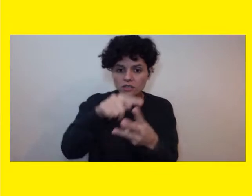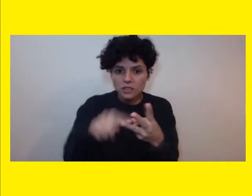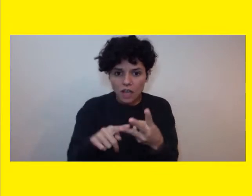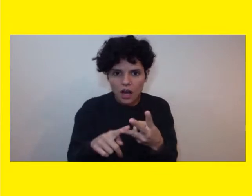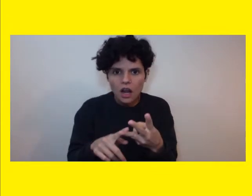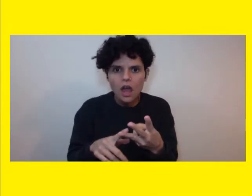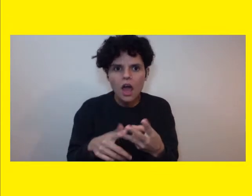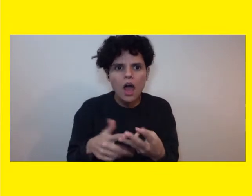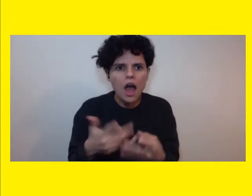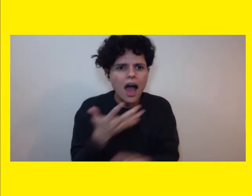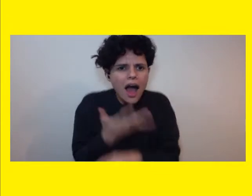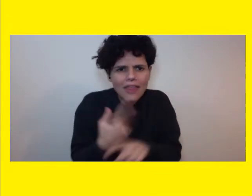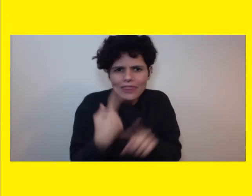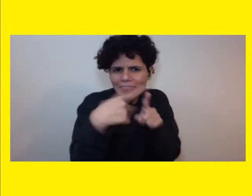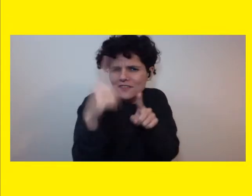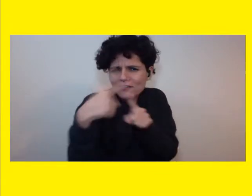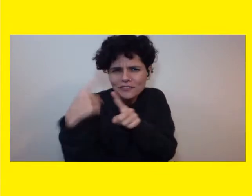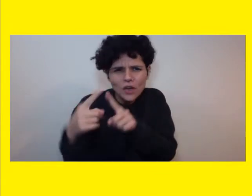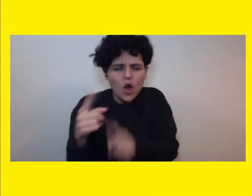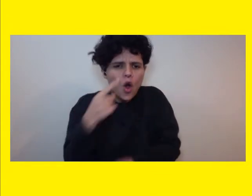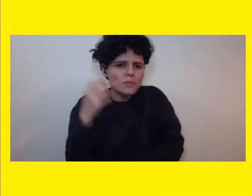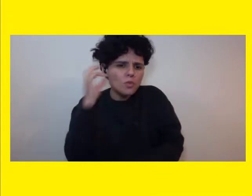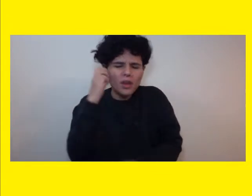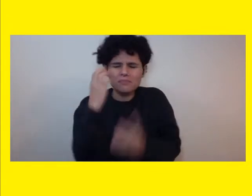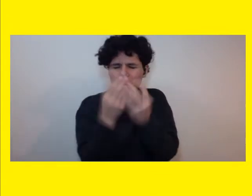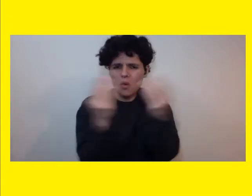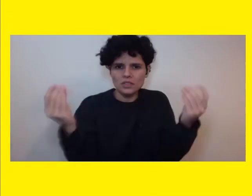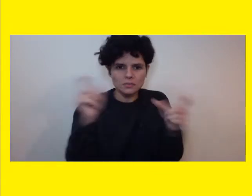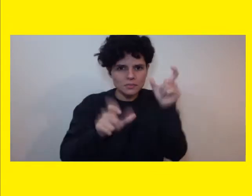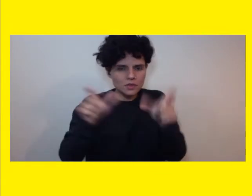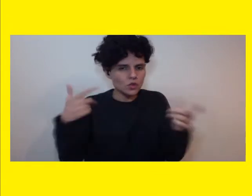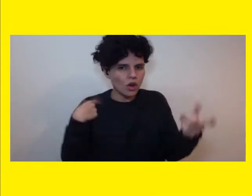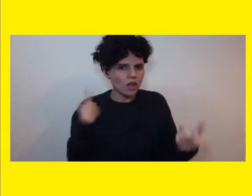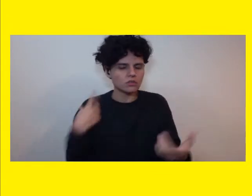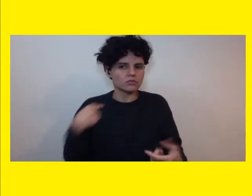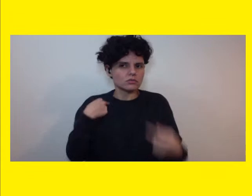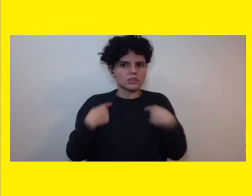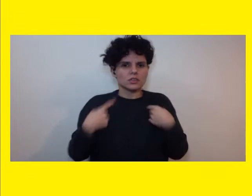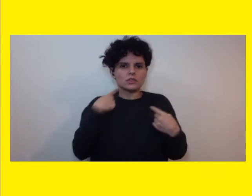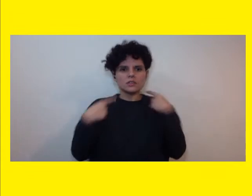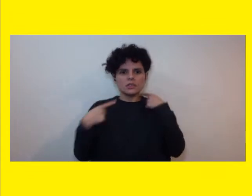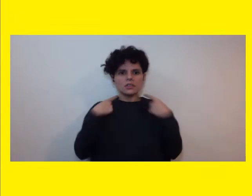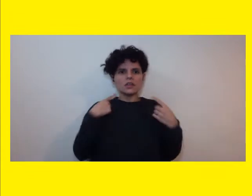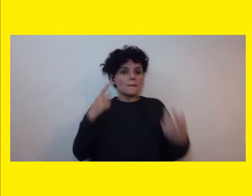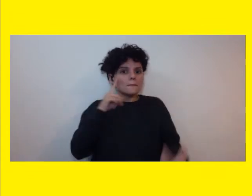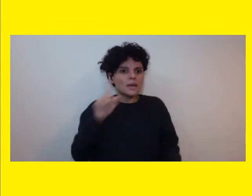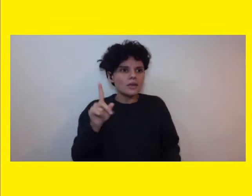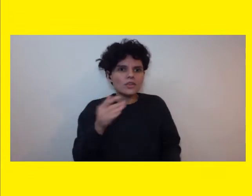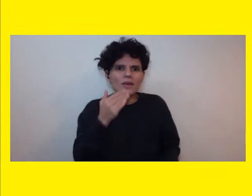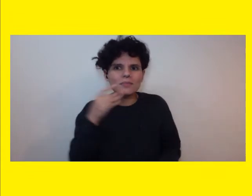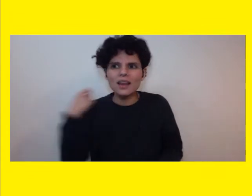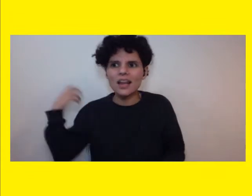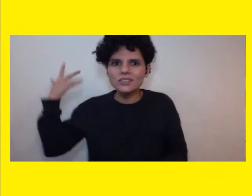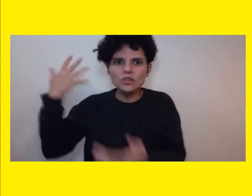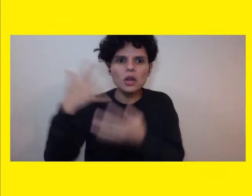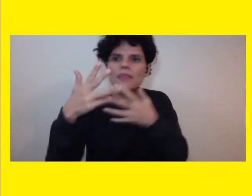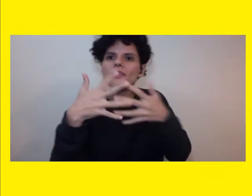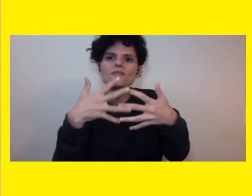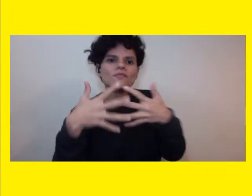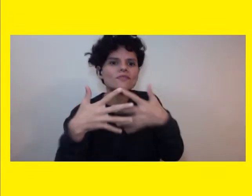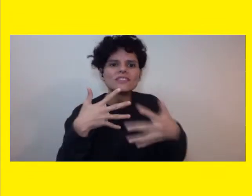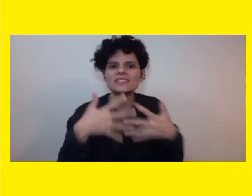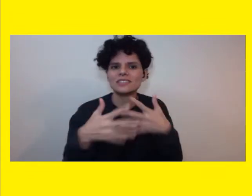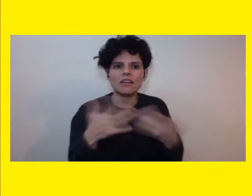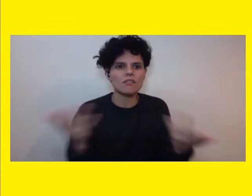y mujeres. Y que nosotras además sufrimos la invisibilización histórica, que también es un tema que yo creo que es importante relevar,